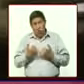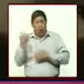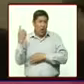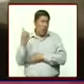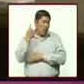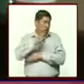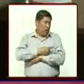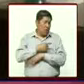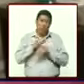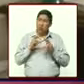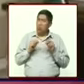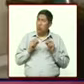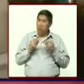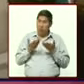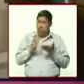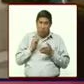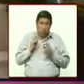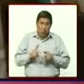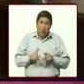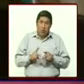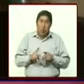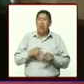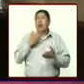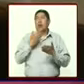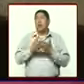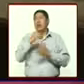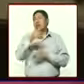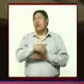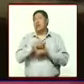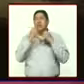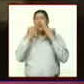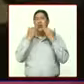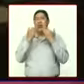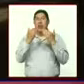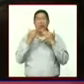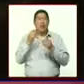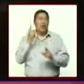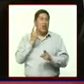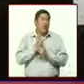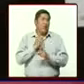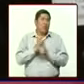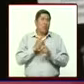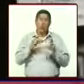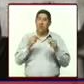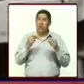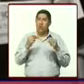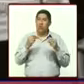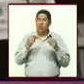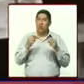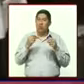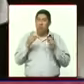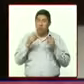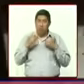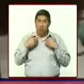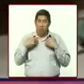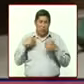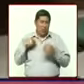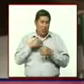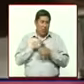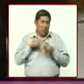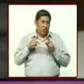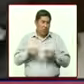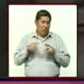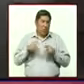jornada? No hay personas hasta ahora. Muy buenas noches, gracias por la cobertura. Efectivamente, no tenemos ya usuarios en este